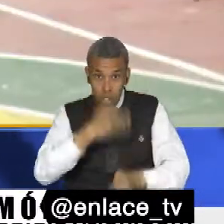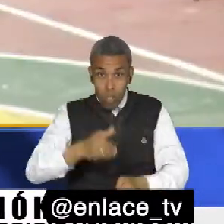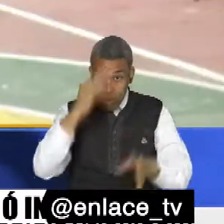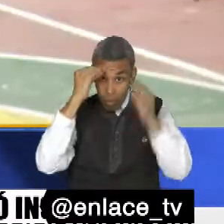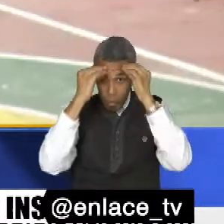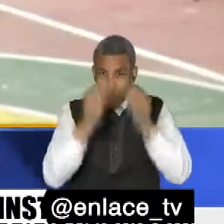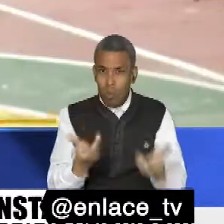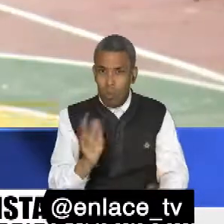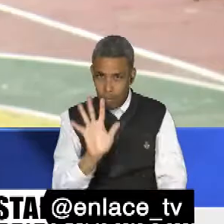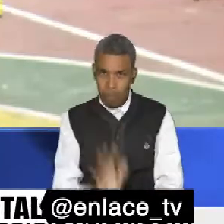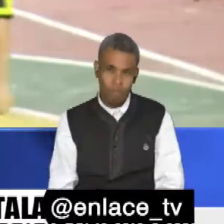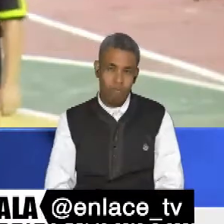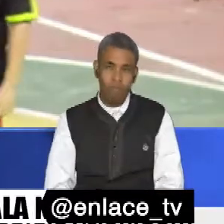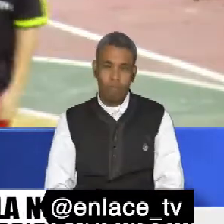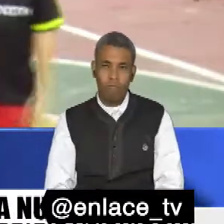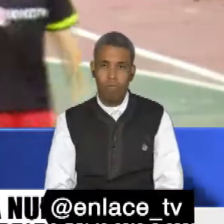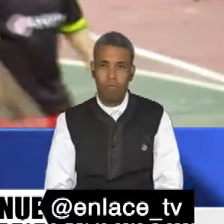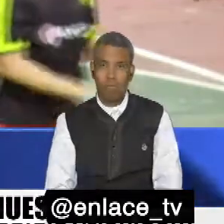Ángeles.